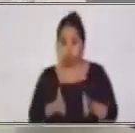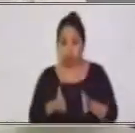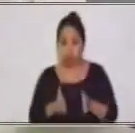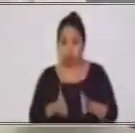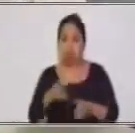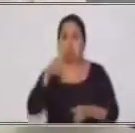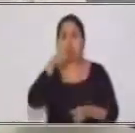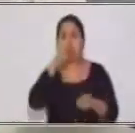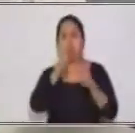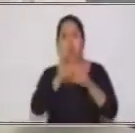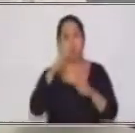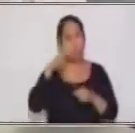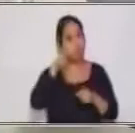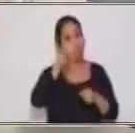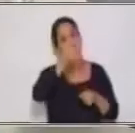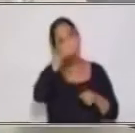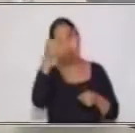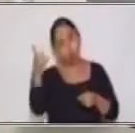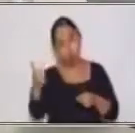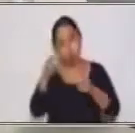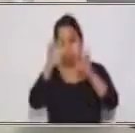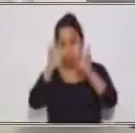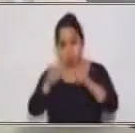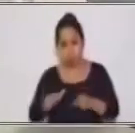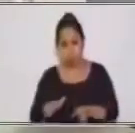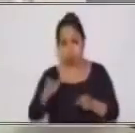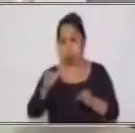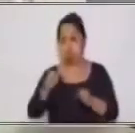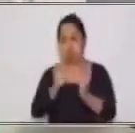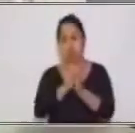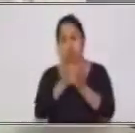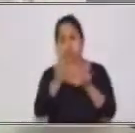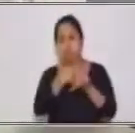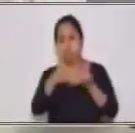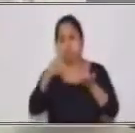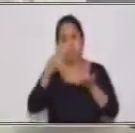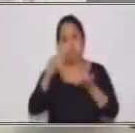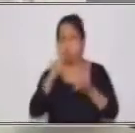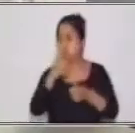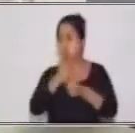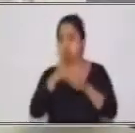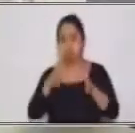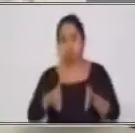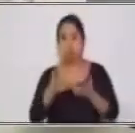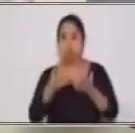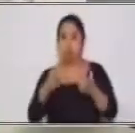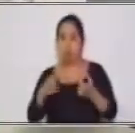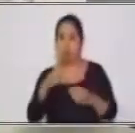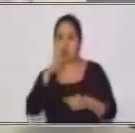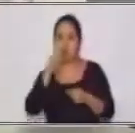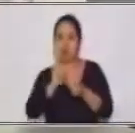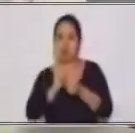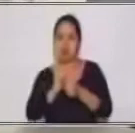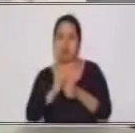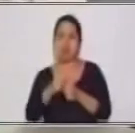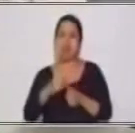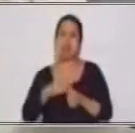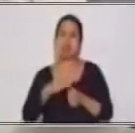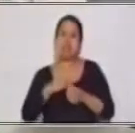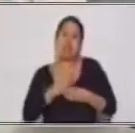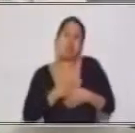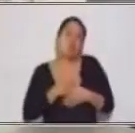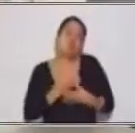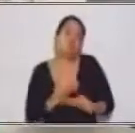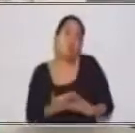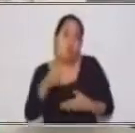autores que no son de Guatemala, pero sí tienen ese amor hacia esta patria. Entonces ellos escriben mucho acerca de la